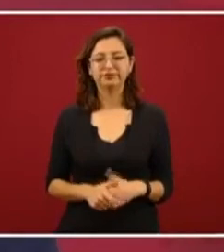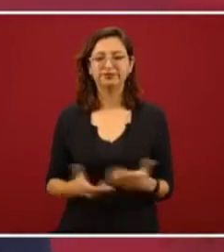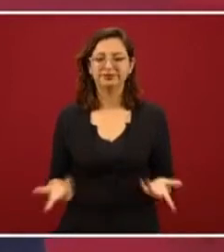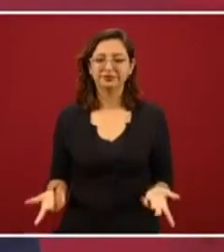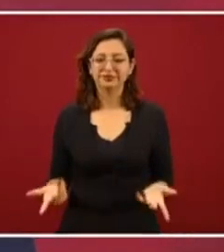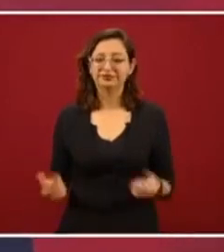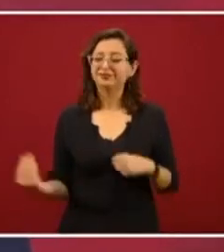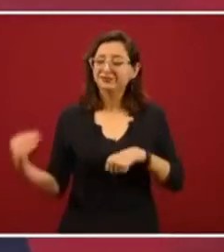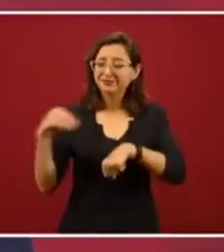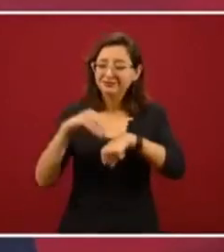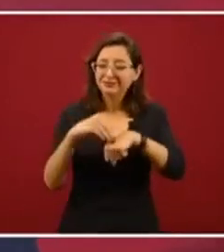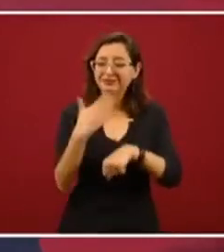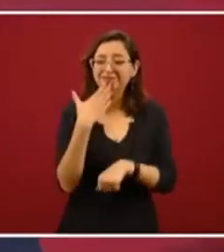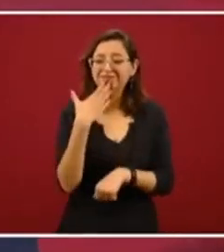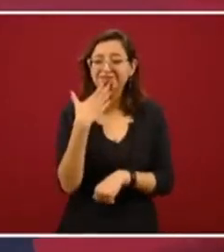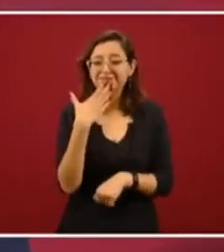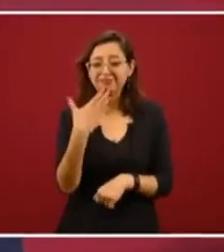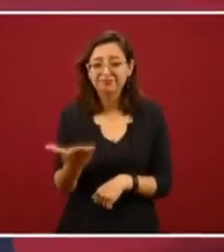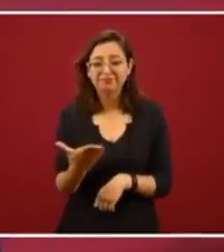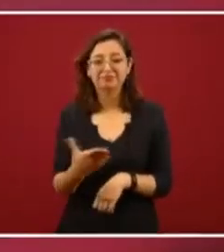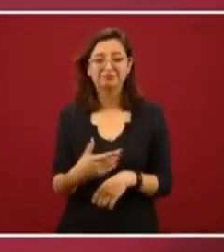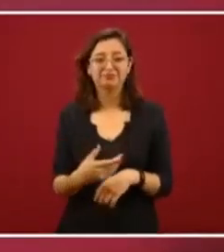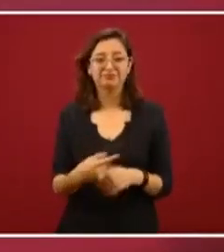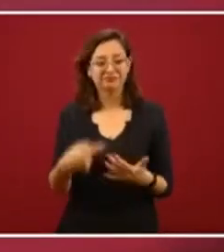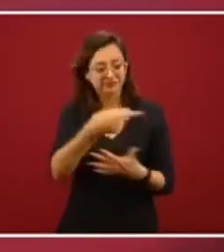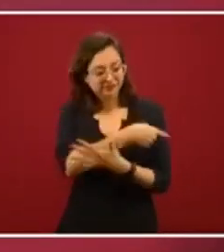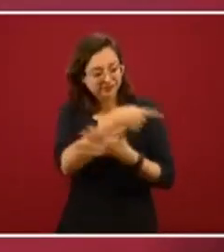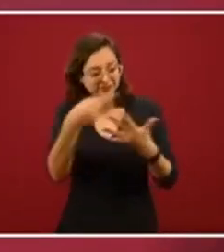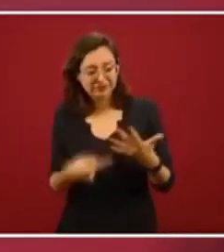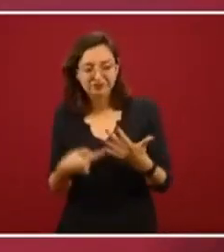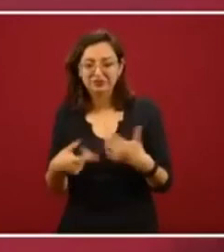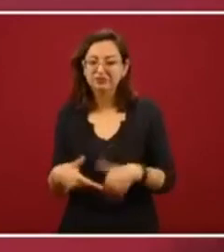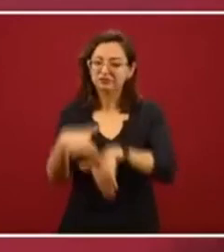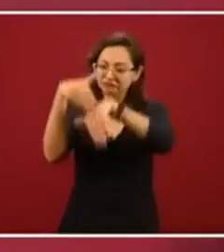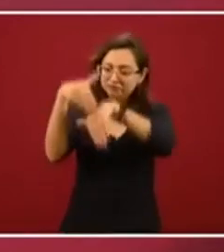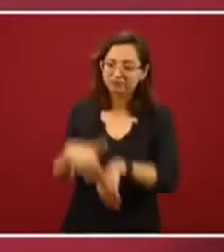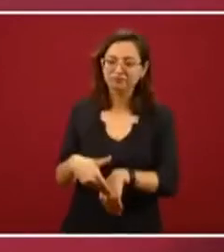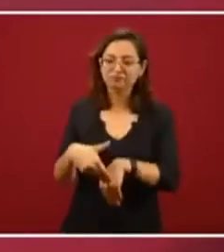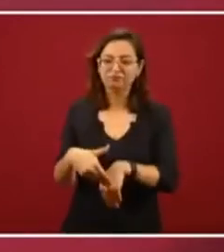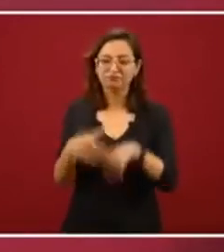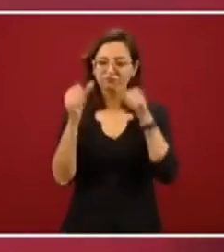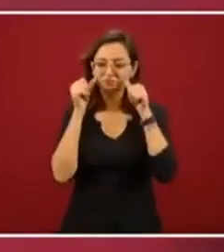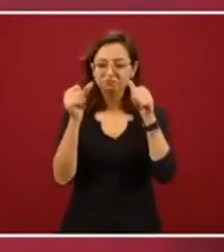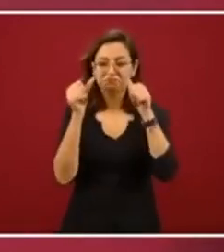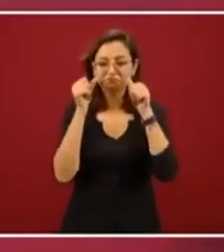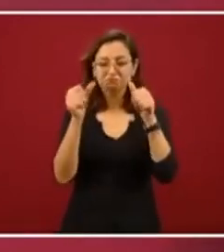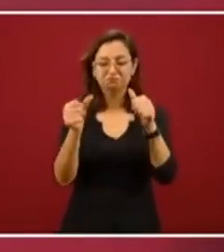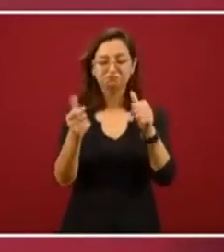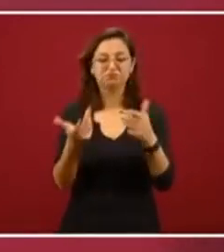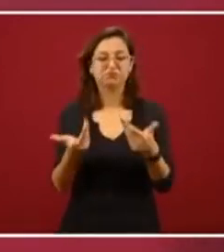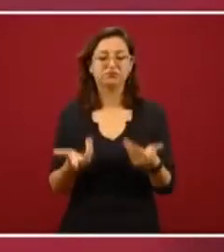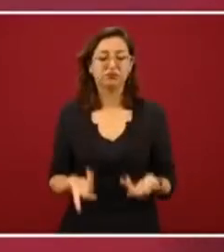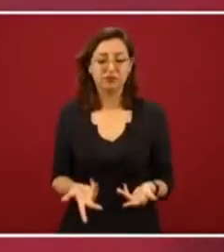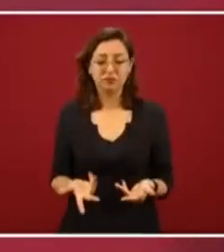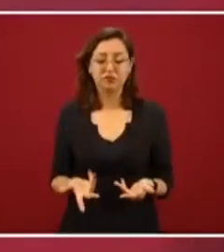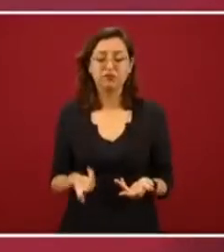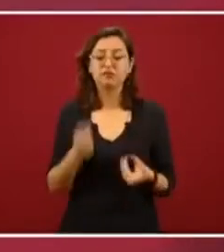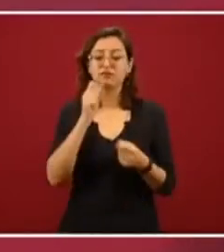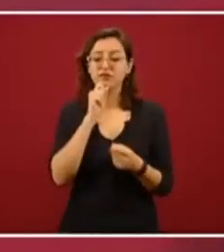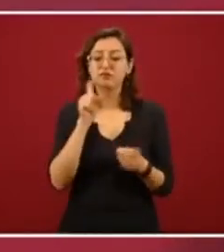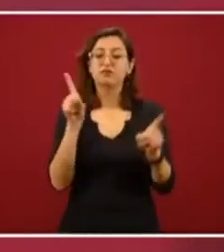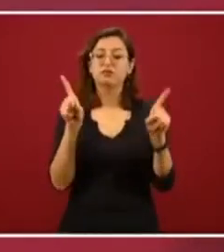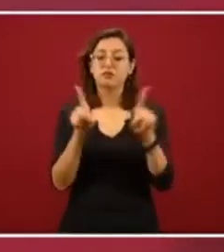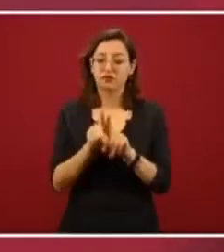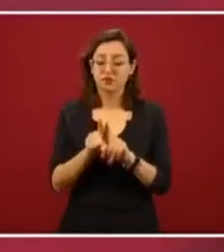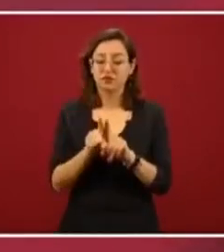portarnos bien, hacer caso a las recomendaciones y hacer caso a